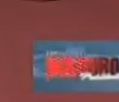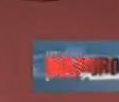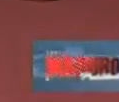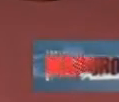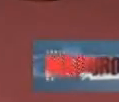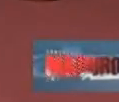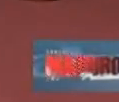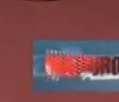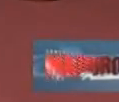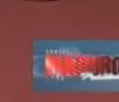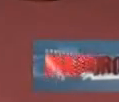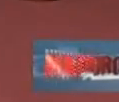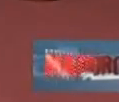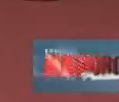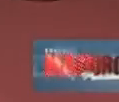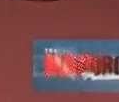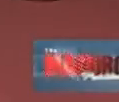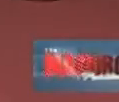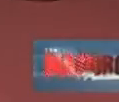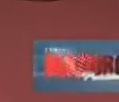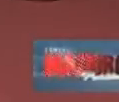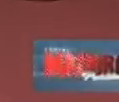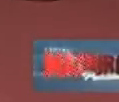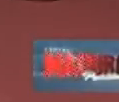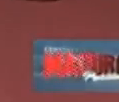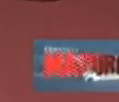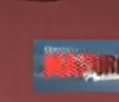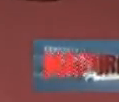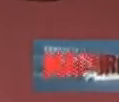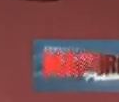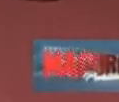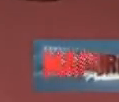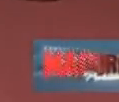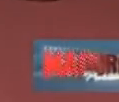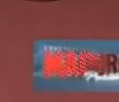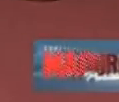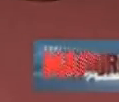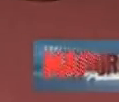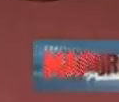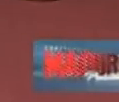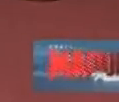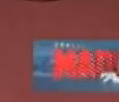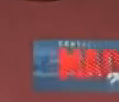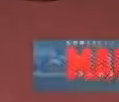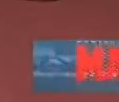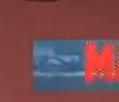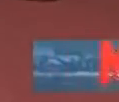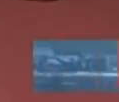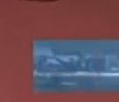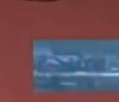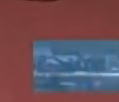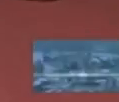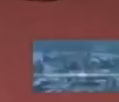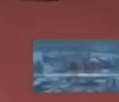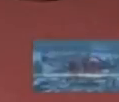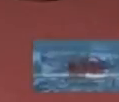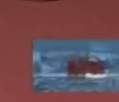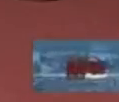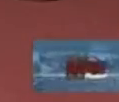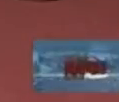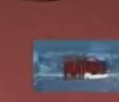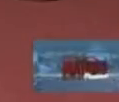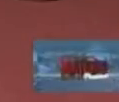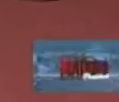de información, bueno, y de amistad profunda que tenemos con presidentes de todo el continente, primeros